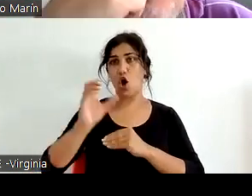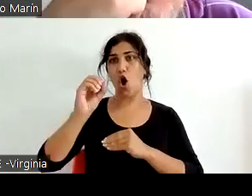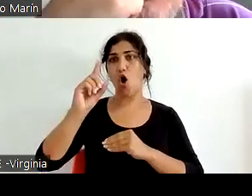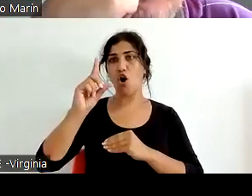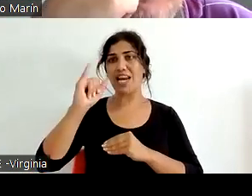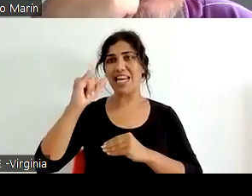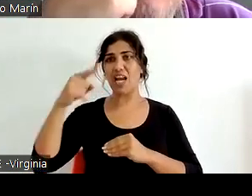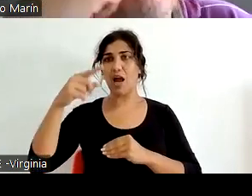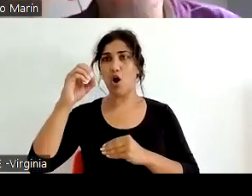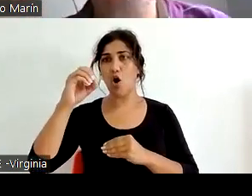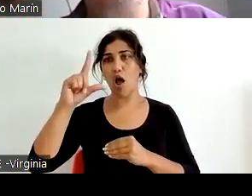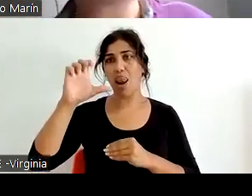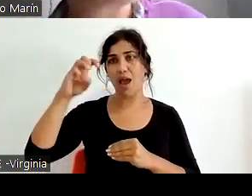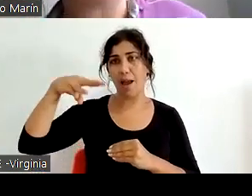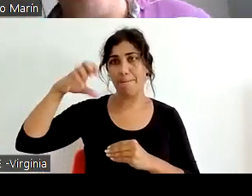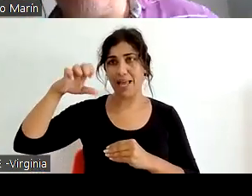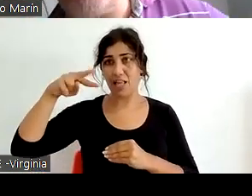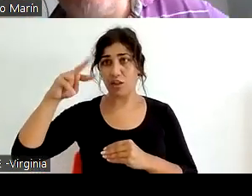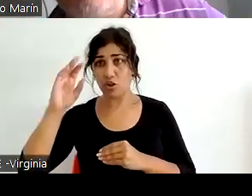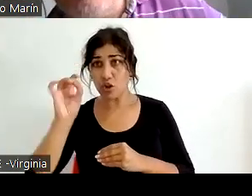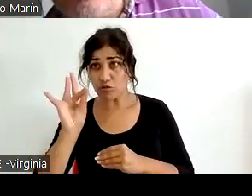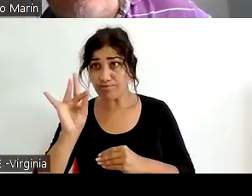pues siempre podemos recurrir